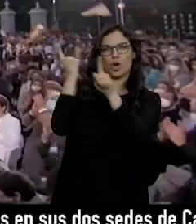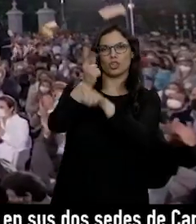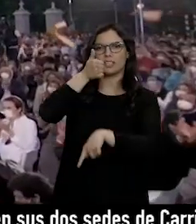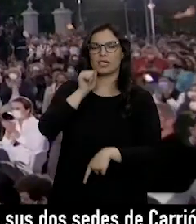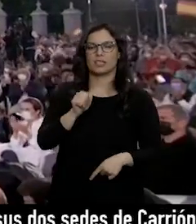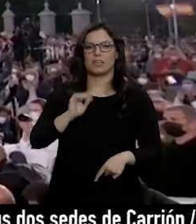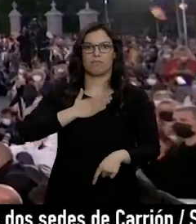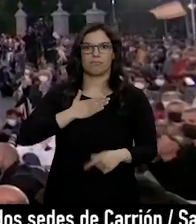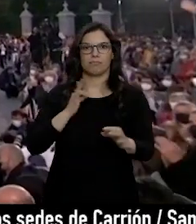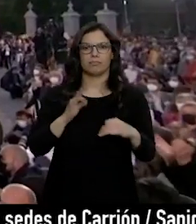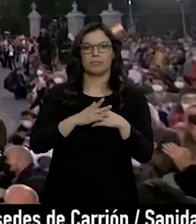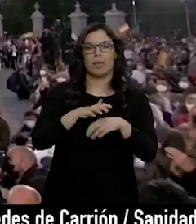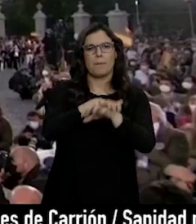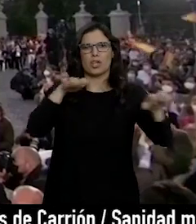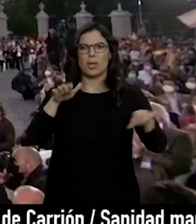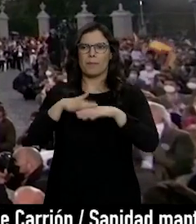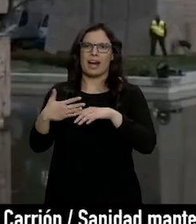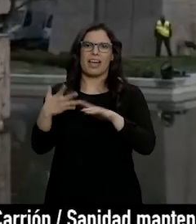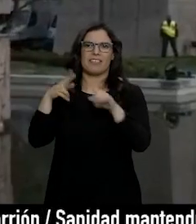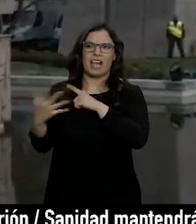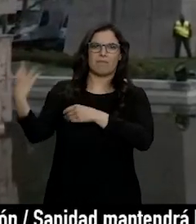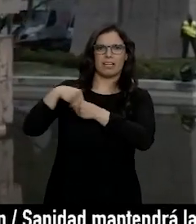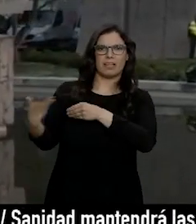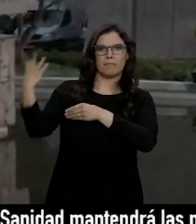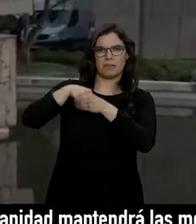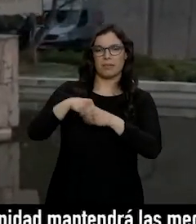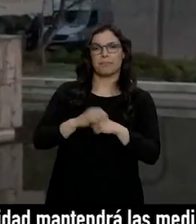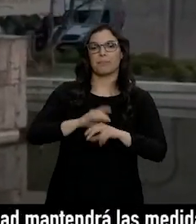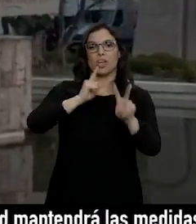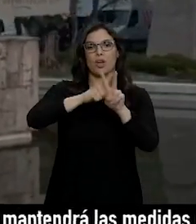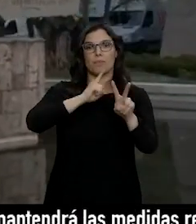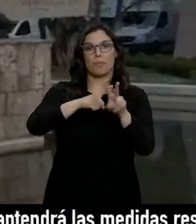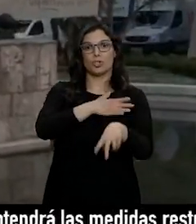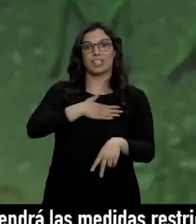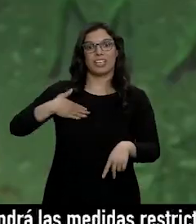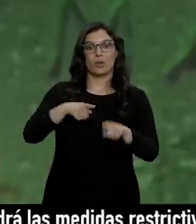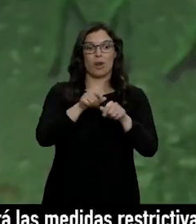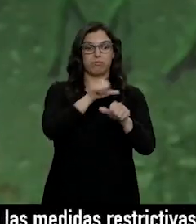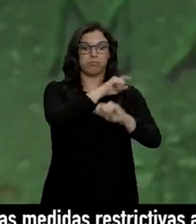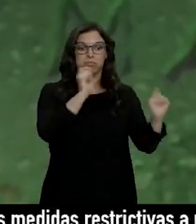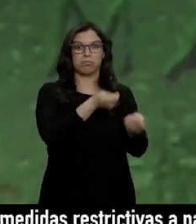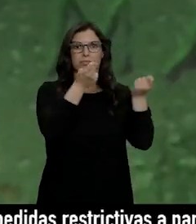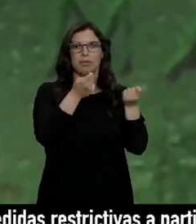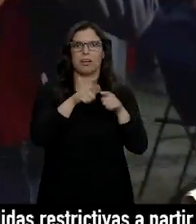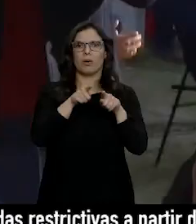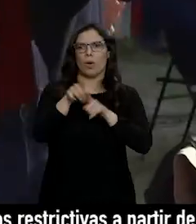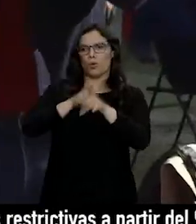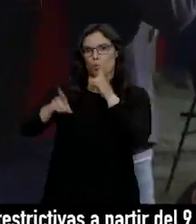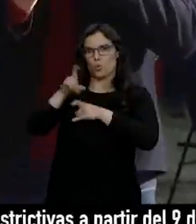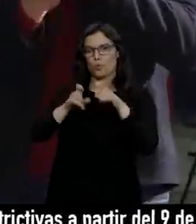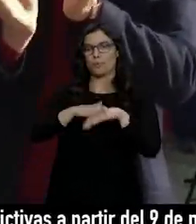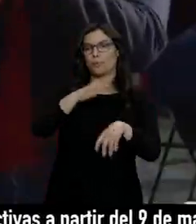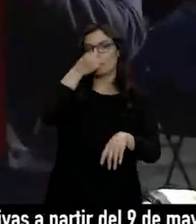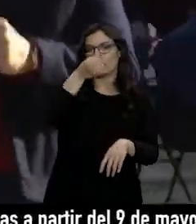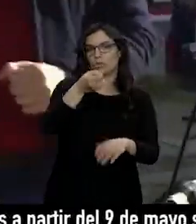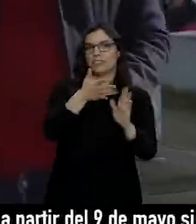amplia mayoría para evitar las injerencias de la Moncloa. Vox busca rédito en los incidentes de la campaña. Y no andamos lloriqueando. Para el PSOE